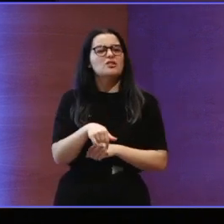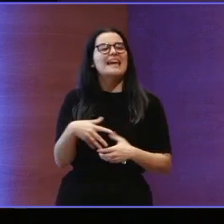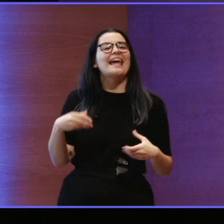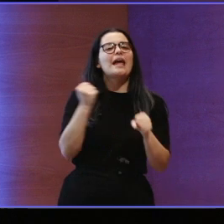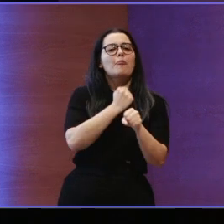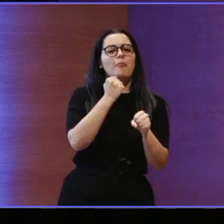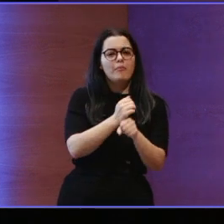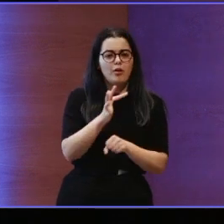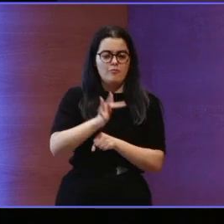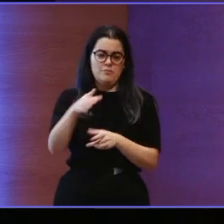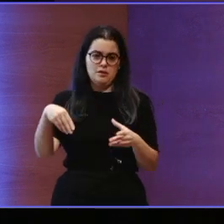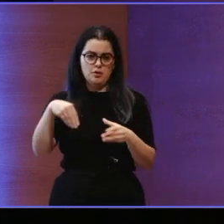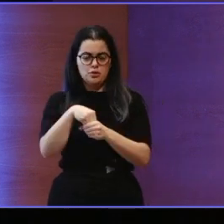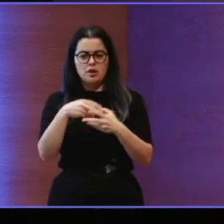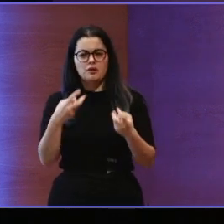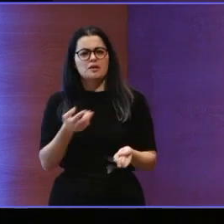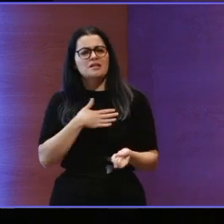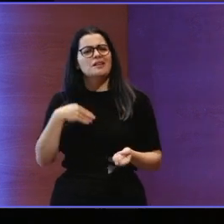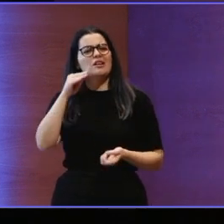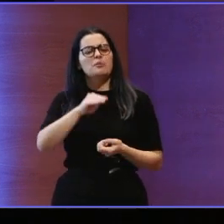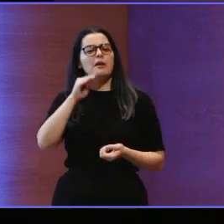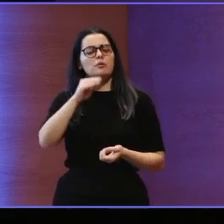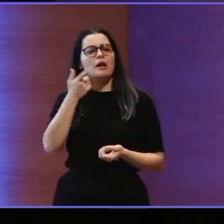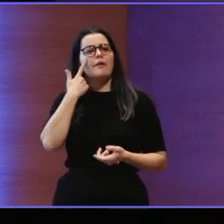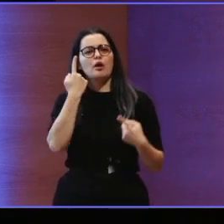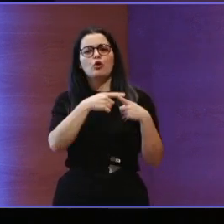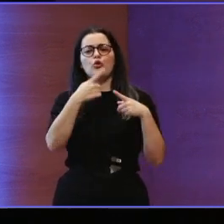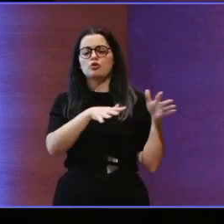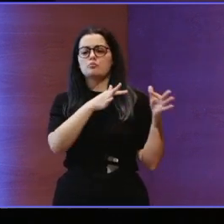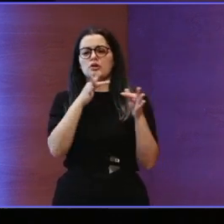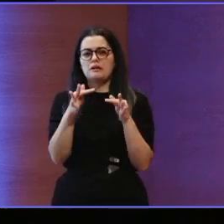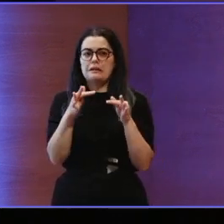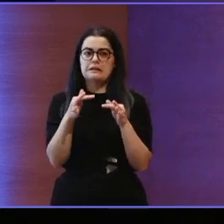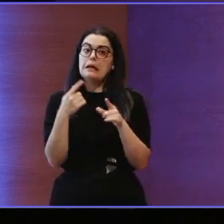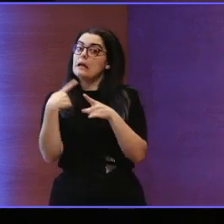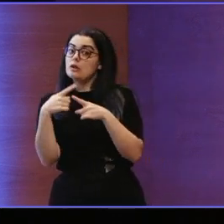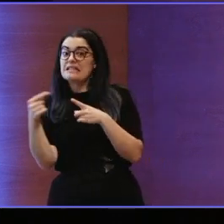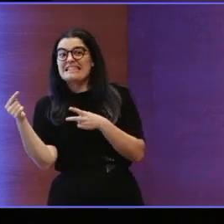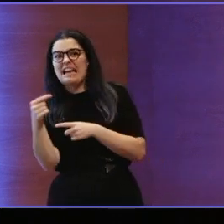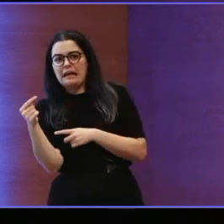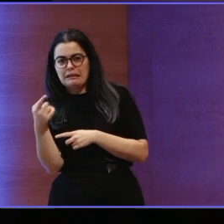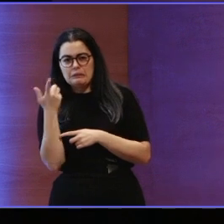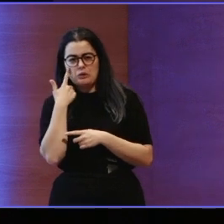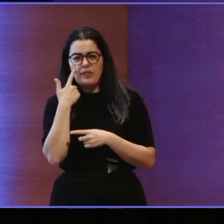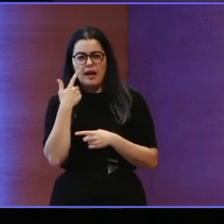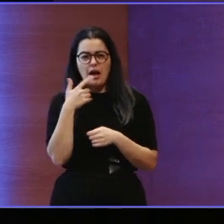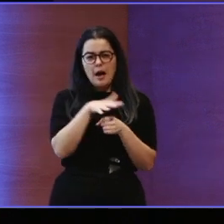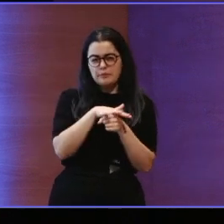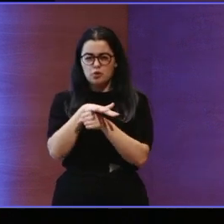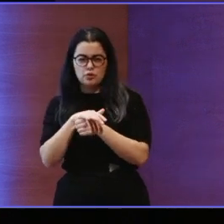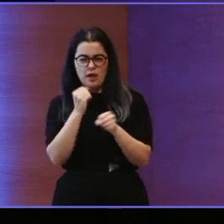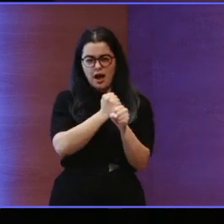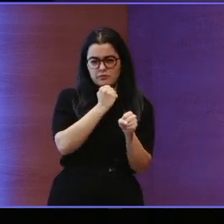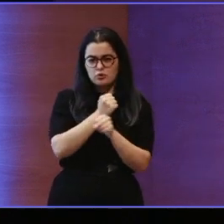no y os quería preguntar qué cosas dijéramos positivas y qué cosas no tan positivas le veis al hecho de que se emparejen esas dos